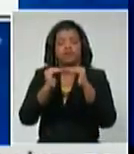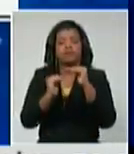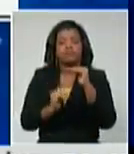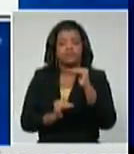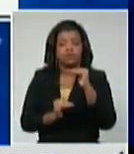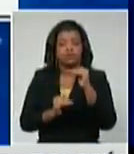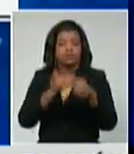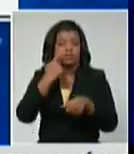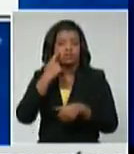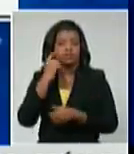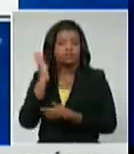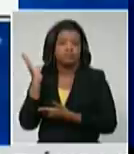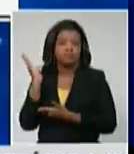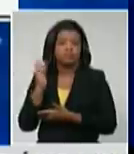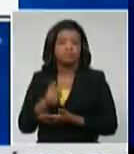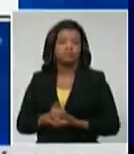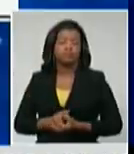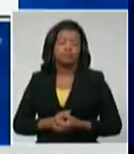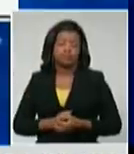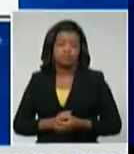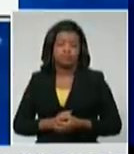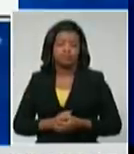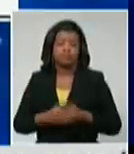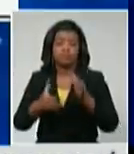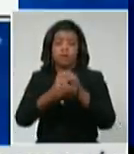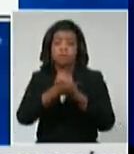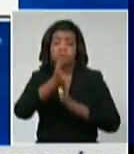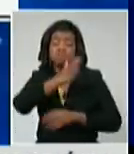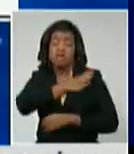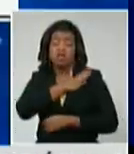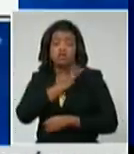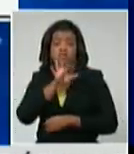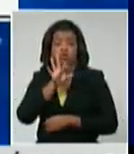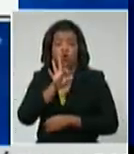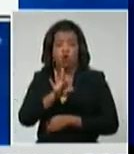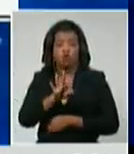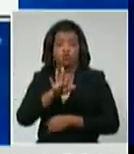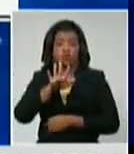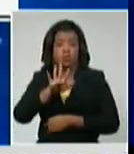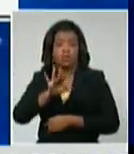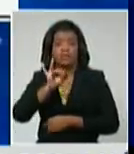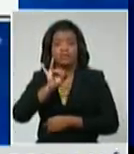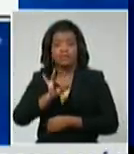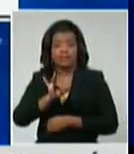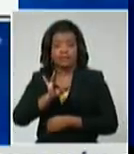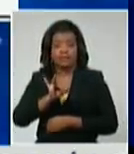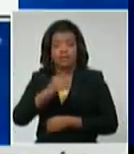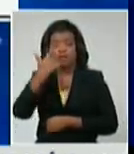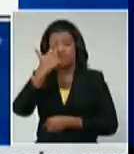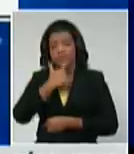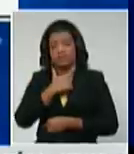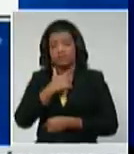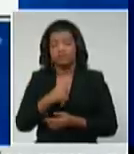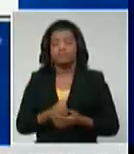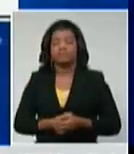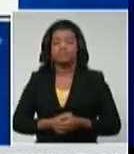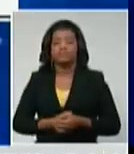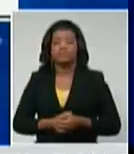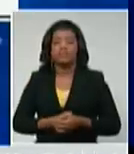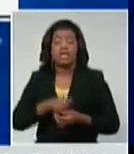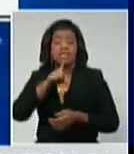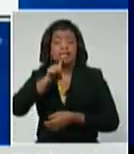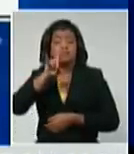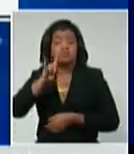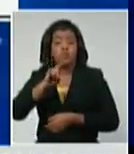tienen. En marzo 8, 57 en abril, 19 en mayo, que dio una tasa de